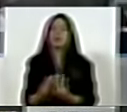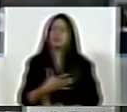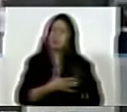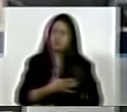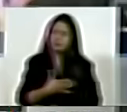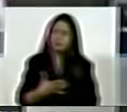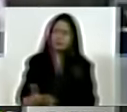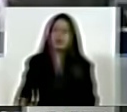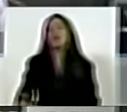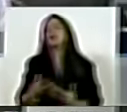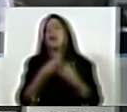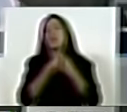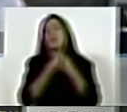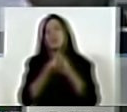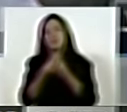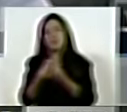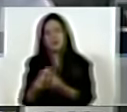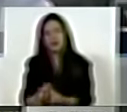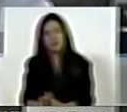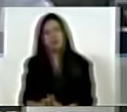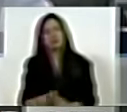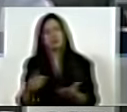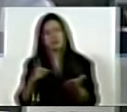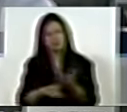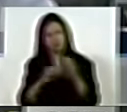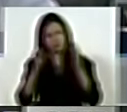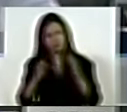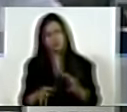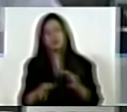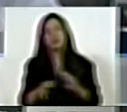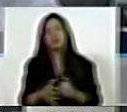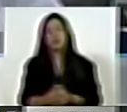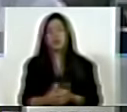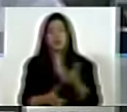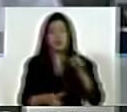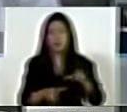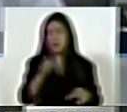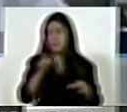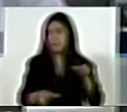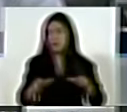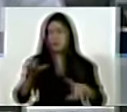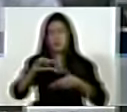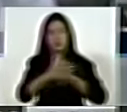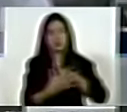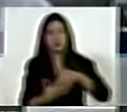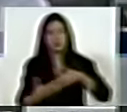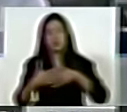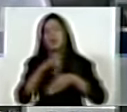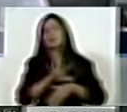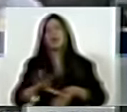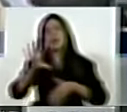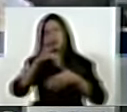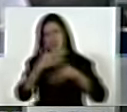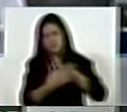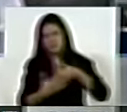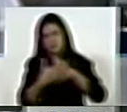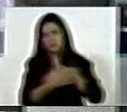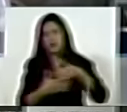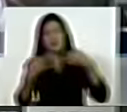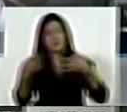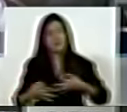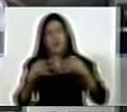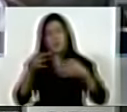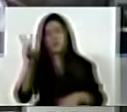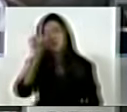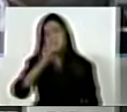desinteresado, el acompañamiento sincero, como un ciudadano más suramericano de la patria grande, que cada vez que